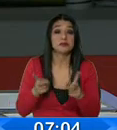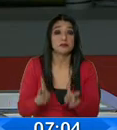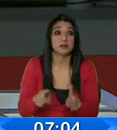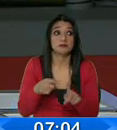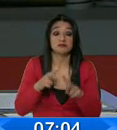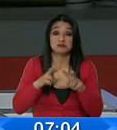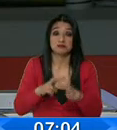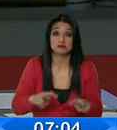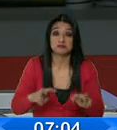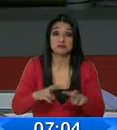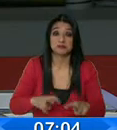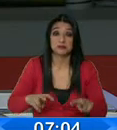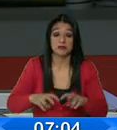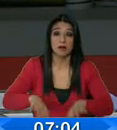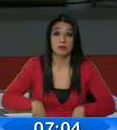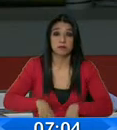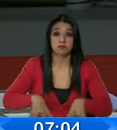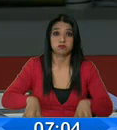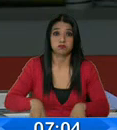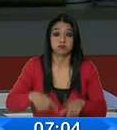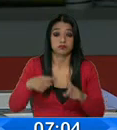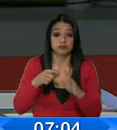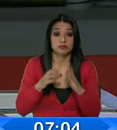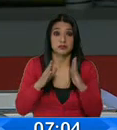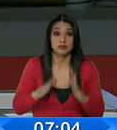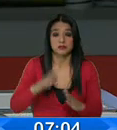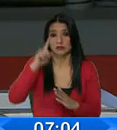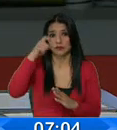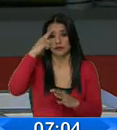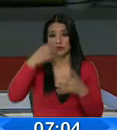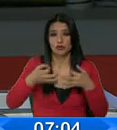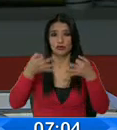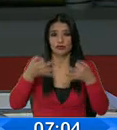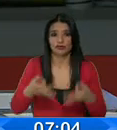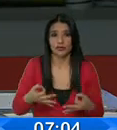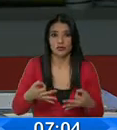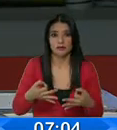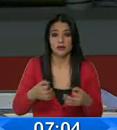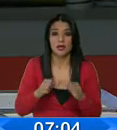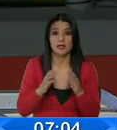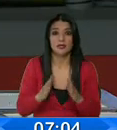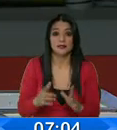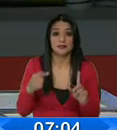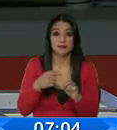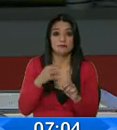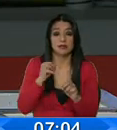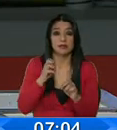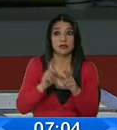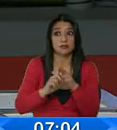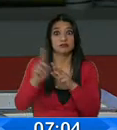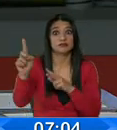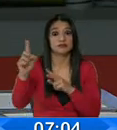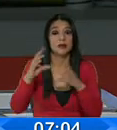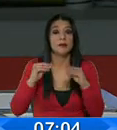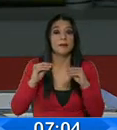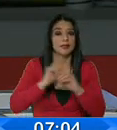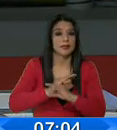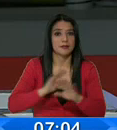presunta red de corrupción. La ministra de Gobierno confirmó que la salida del país del legislador Mendoza es un rumor.